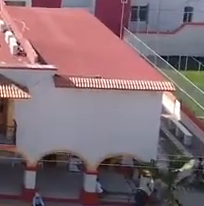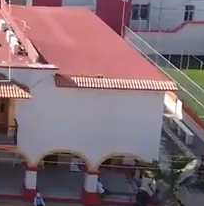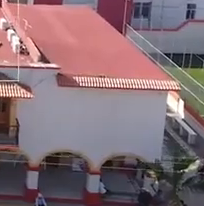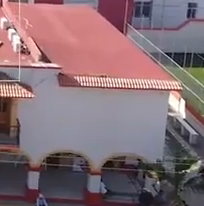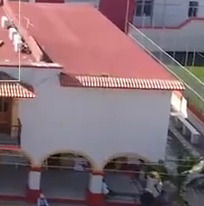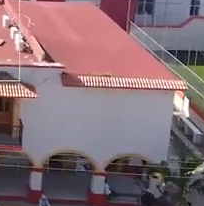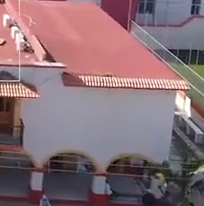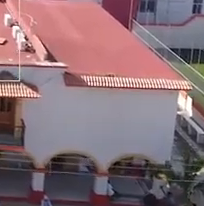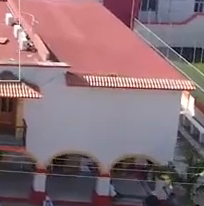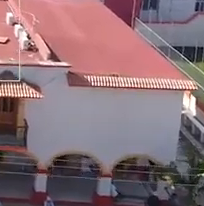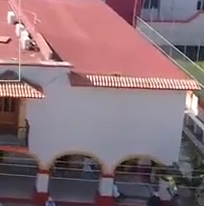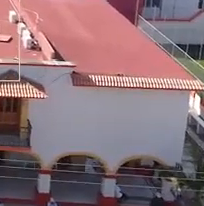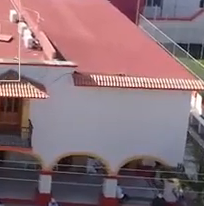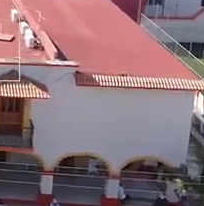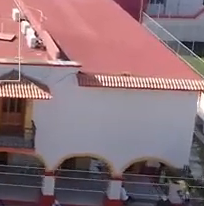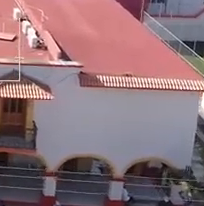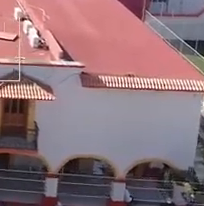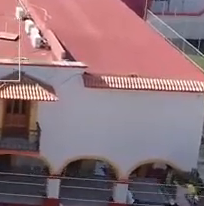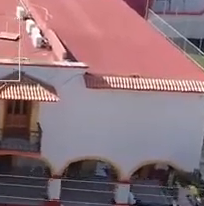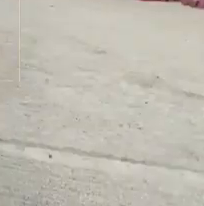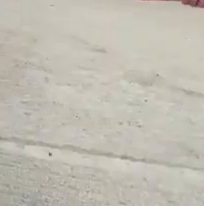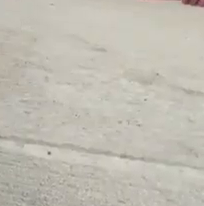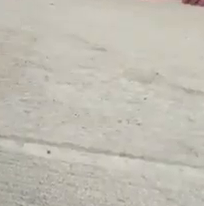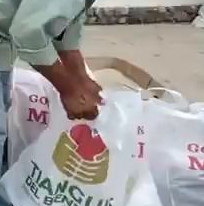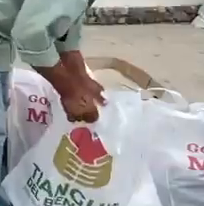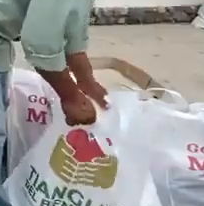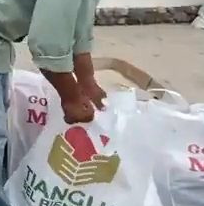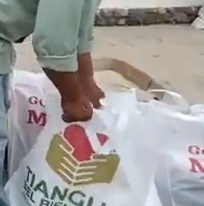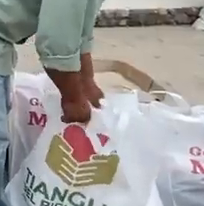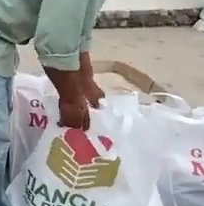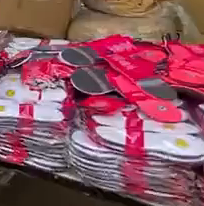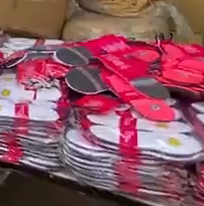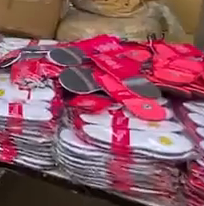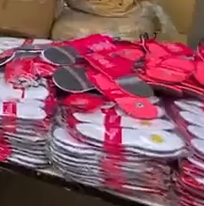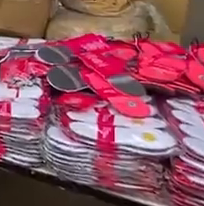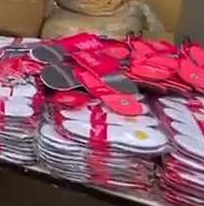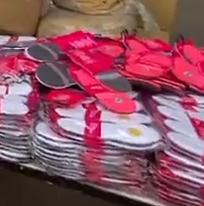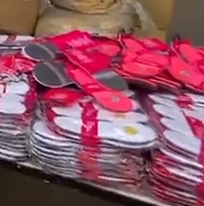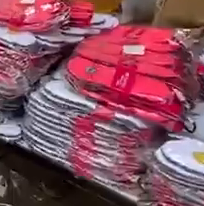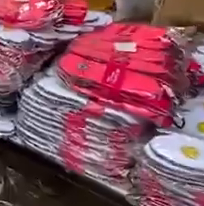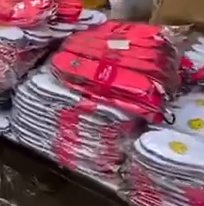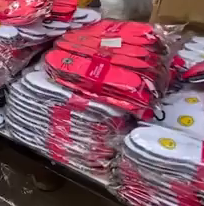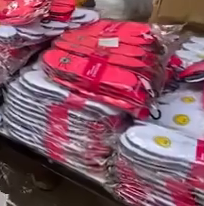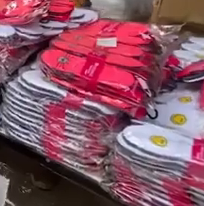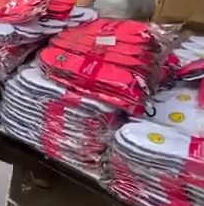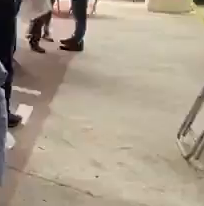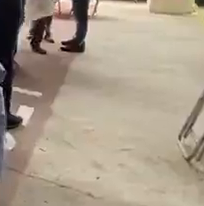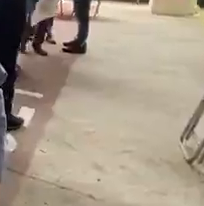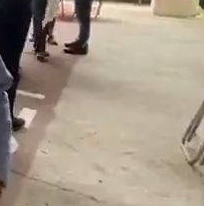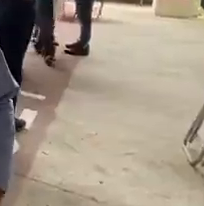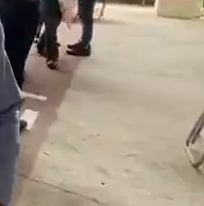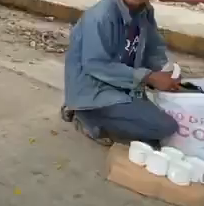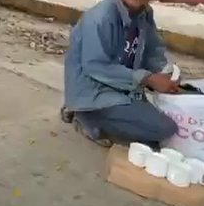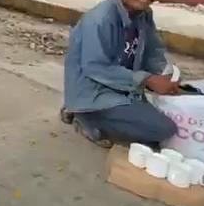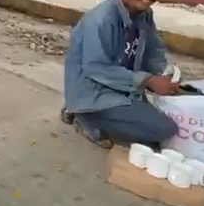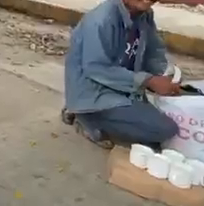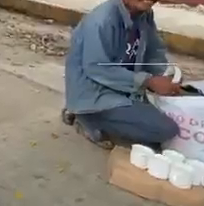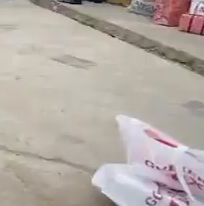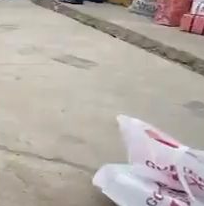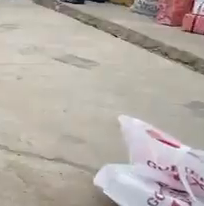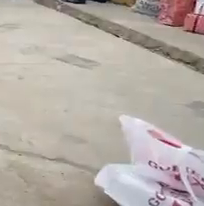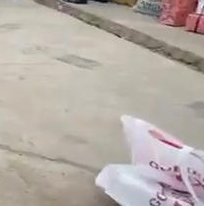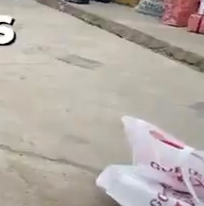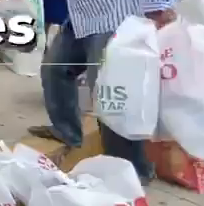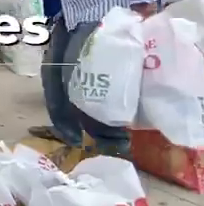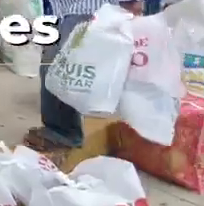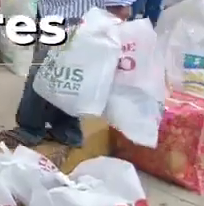la esperanza de un México más justo. En el Tianguis del Bienestar continuaremos trabajando con la firme convicción de que,